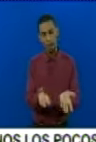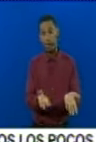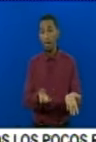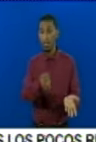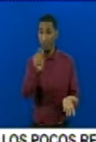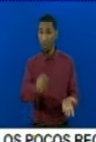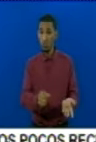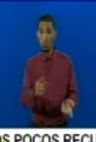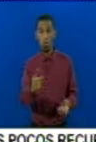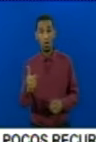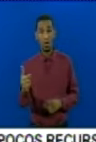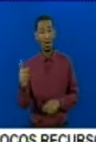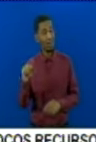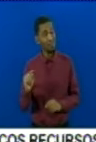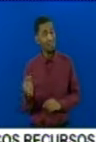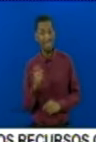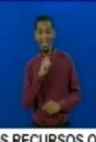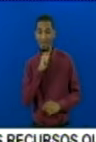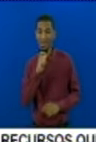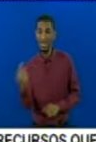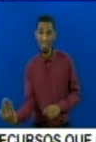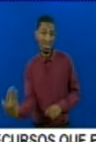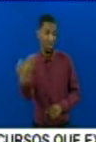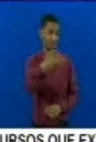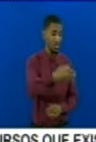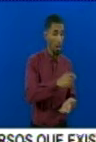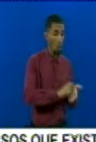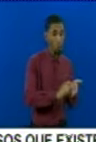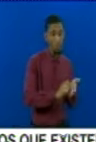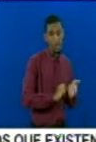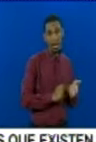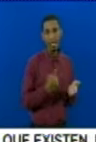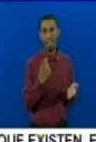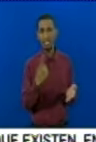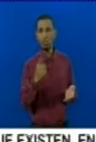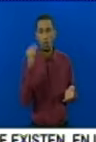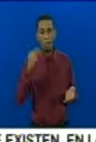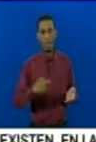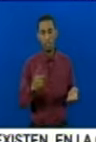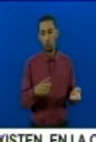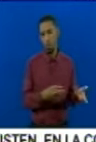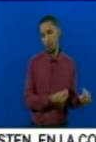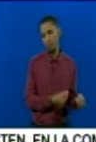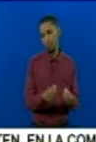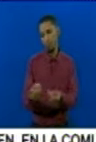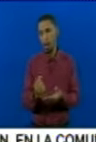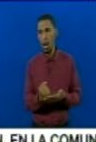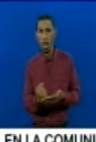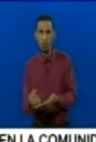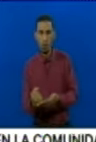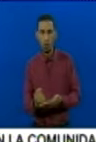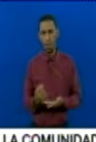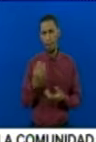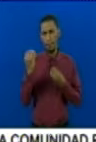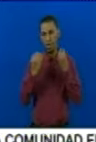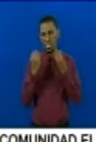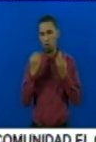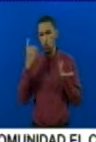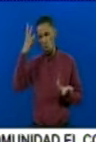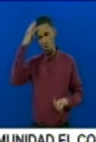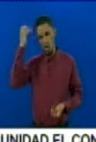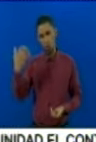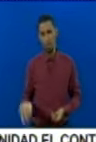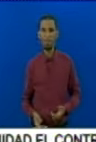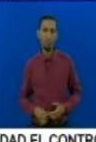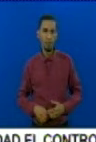ir directamente a la bodega y necesitan a alguien que pueda llevárselo directamente a su casa? ¿Qué se está pensando desde el gobierno? Sí, gracias,